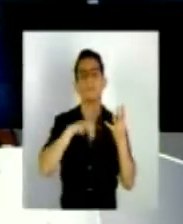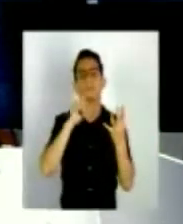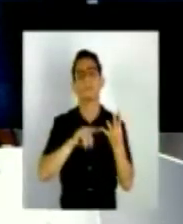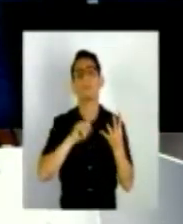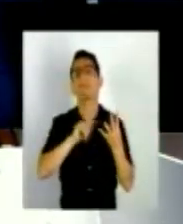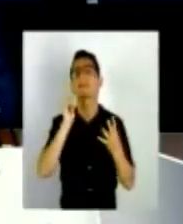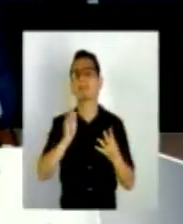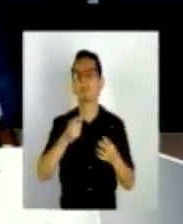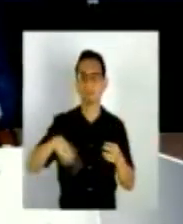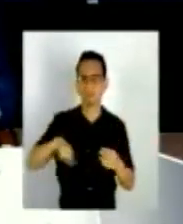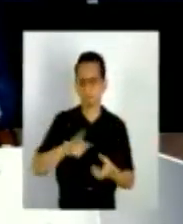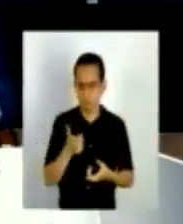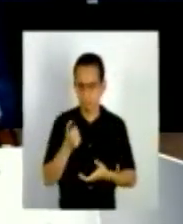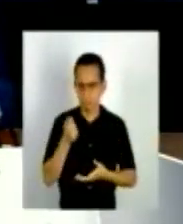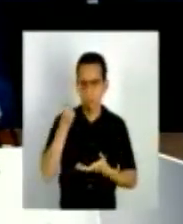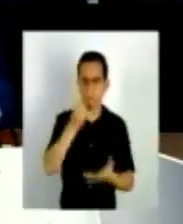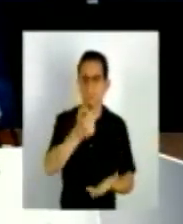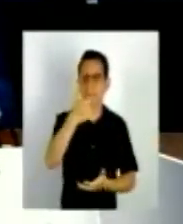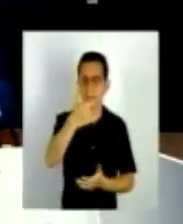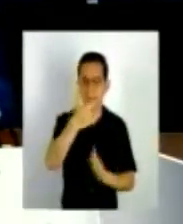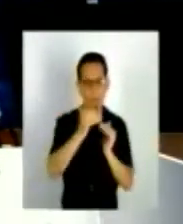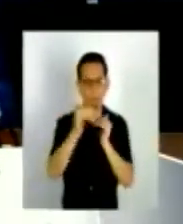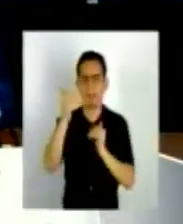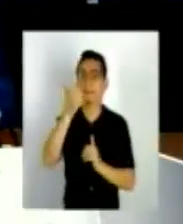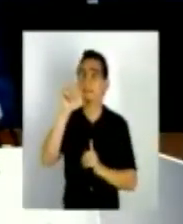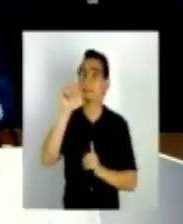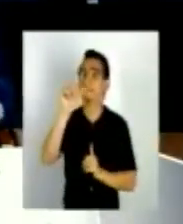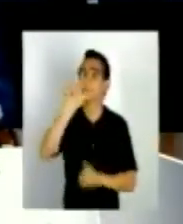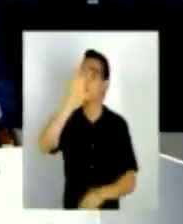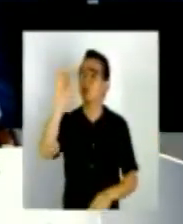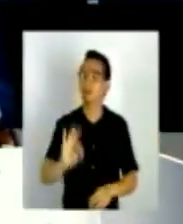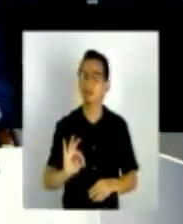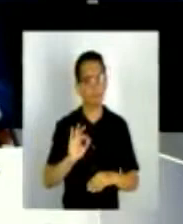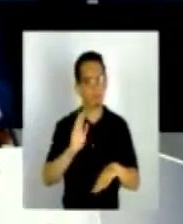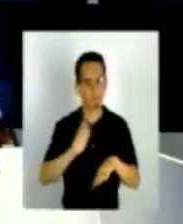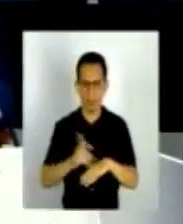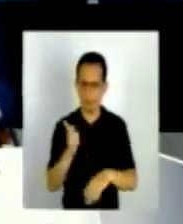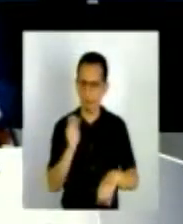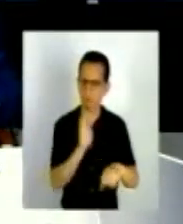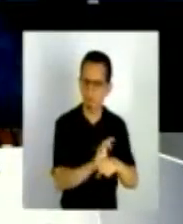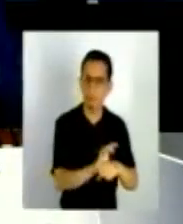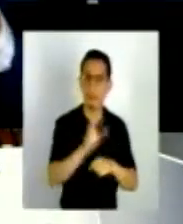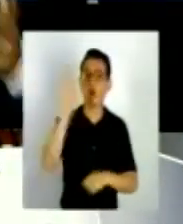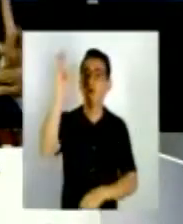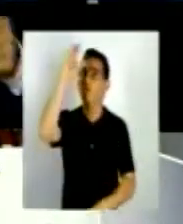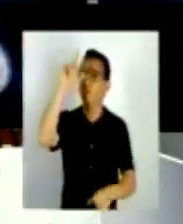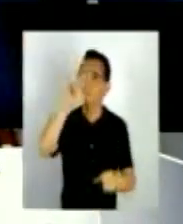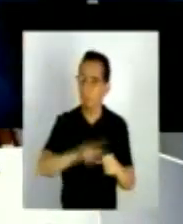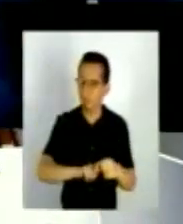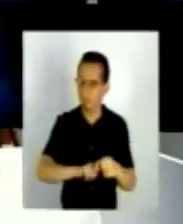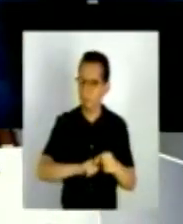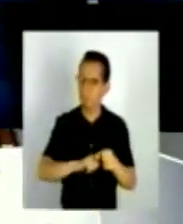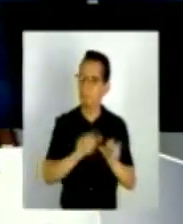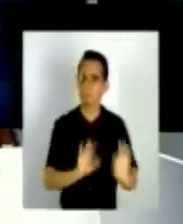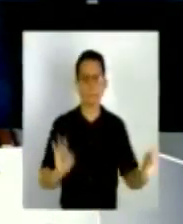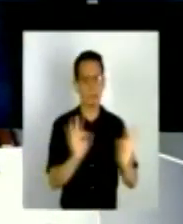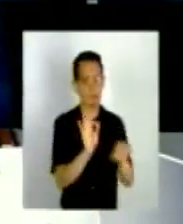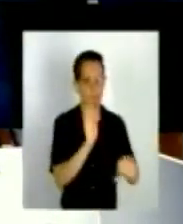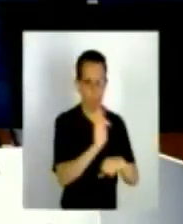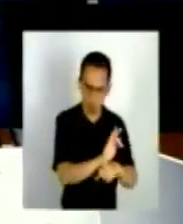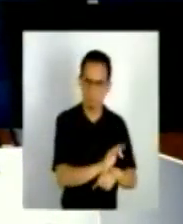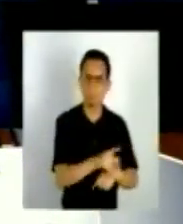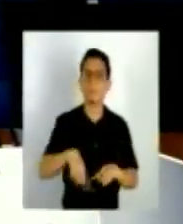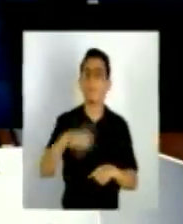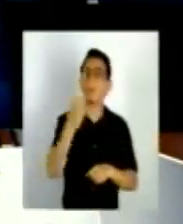gasto de inversión pública del 6 al 16%. Aumentar el gasto en cultura, potenciar lo que tienen